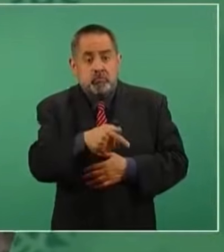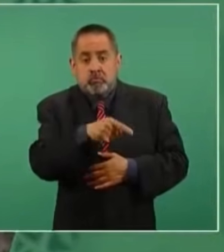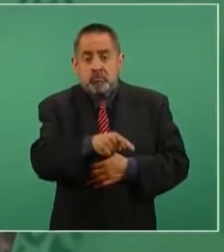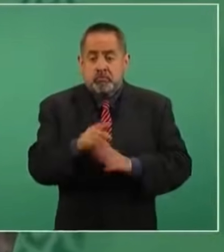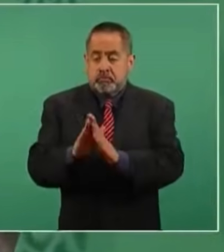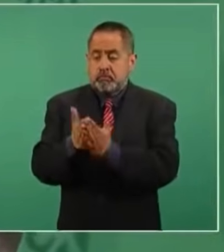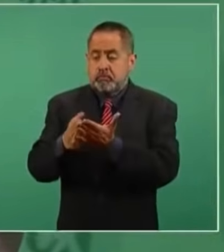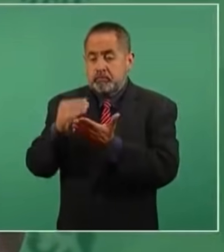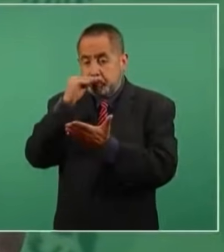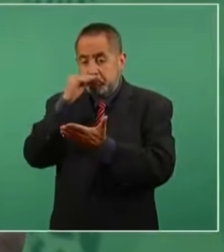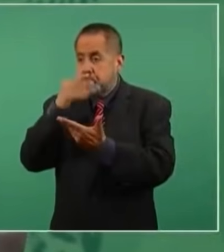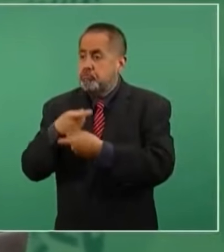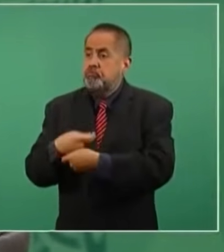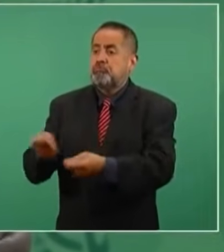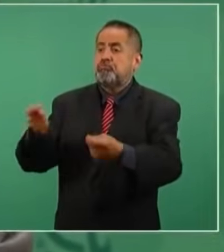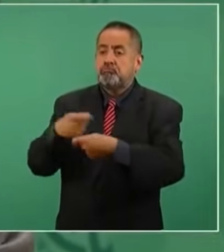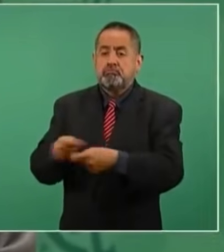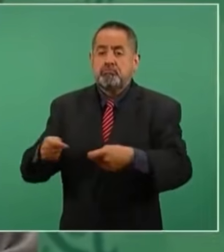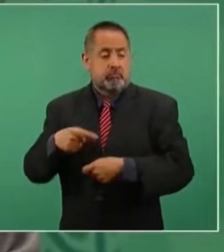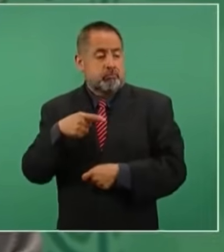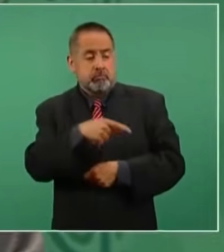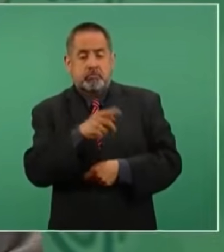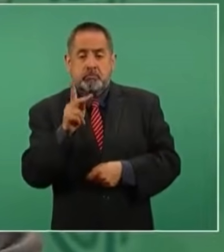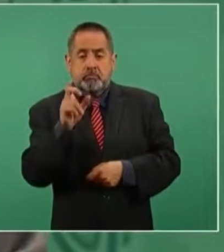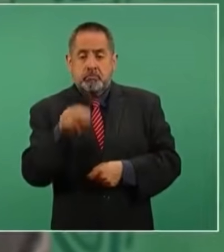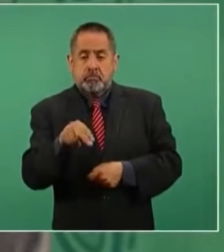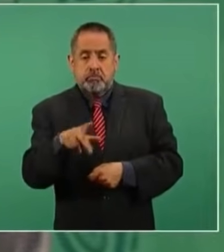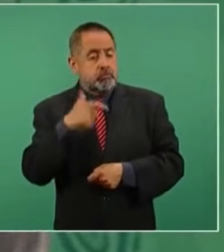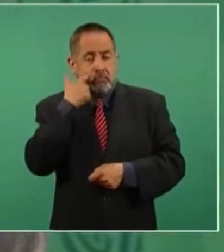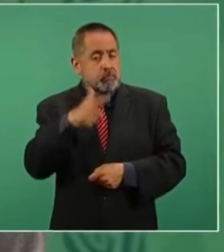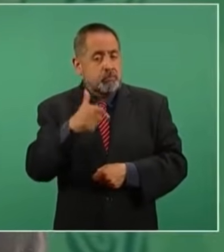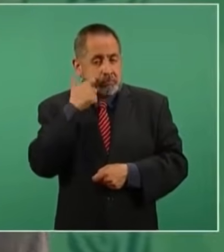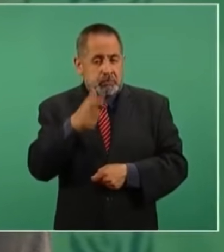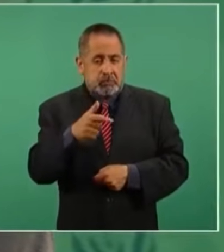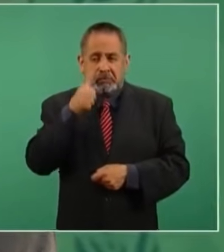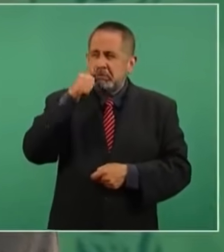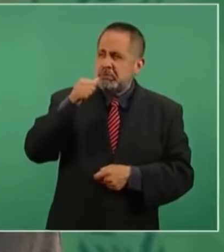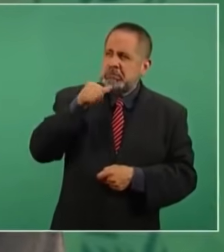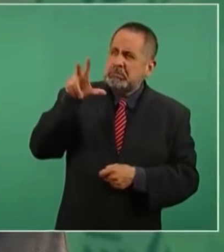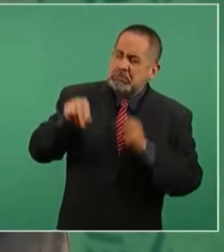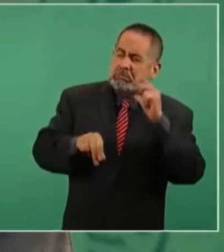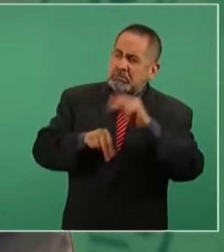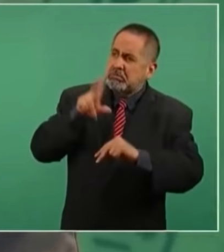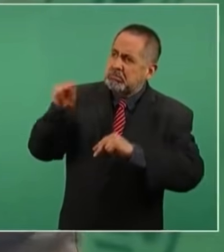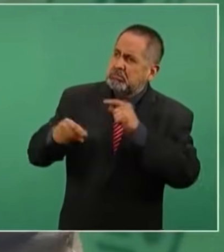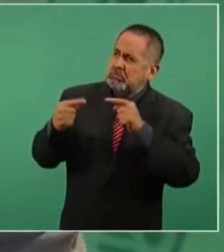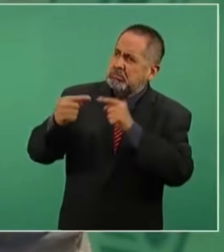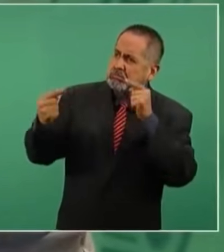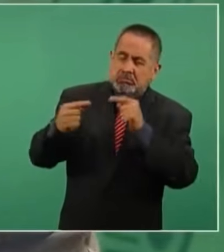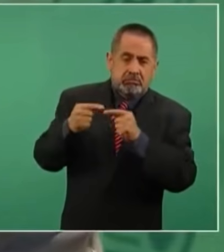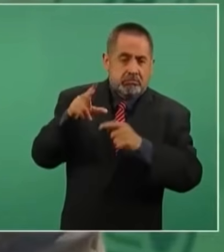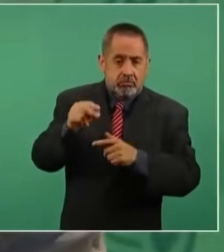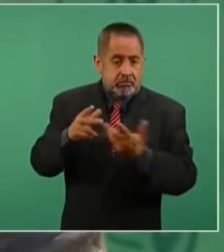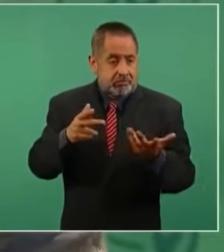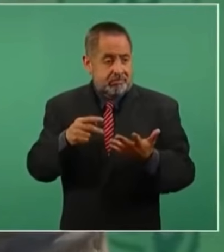época del presidente López Mateos, y muchas otras cosas, como